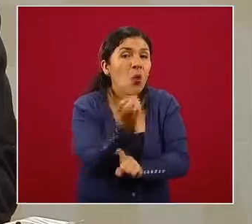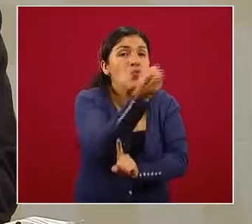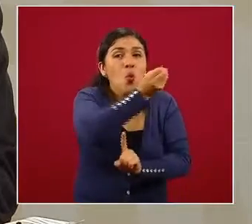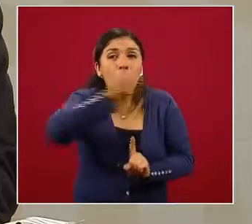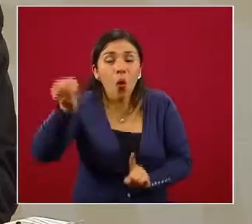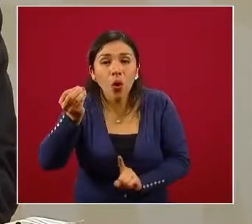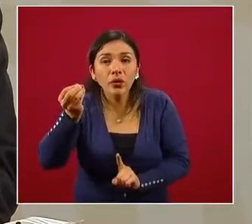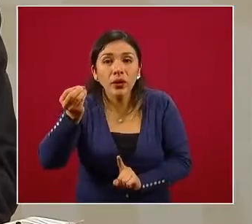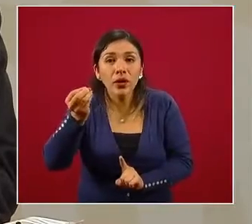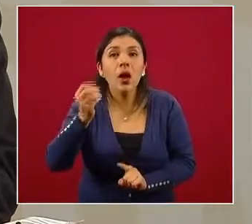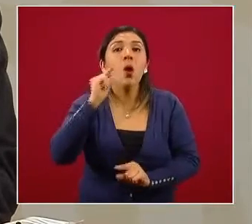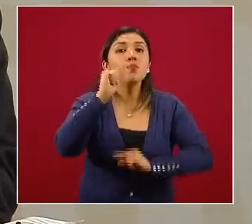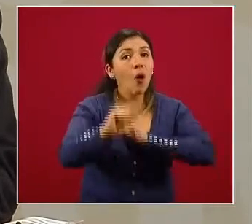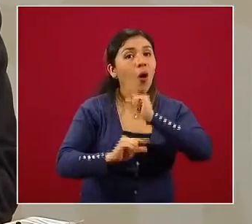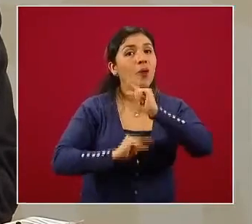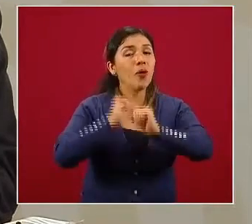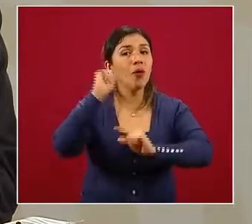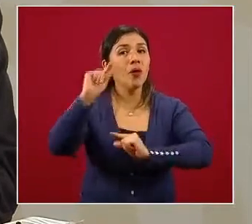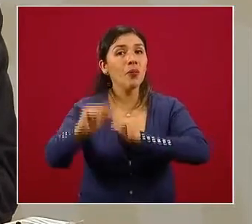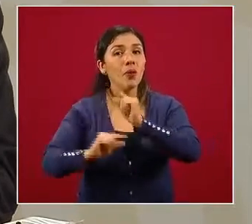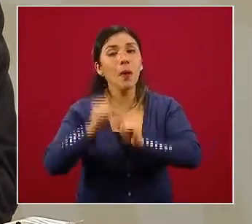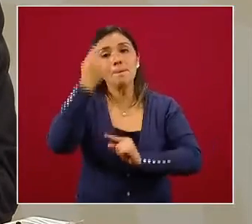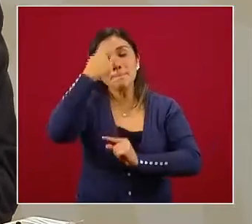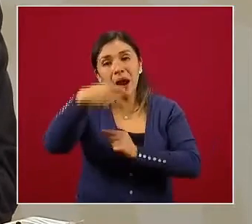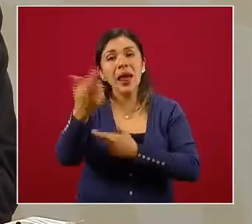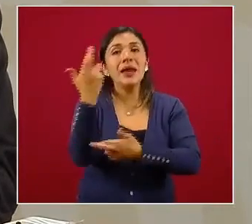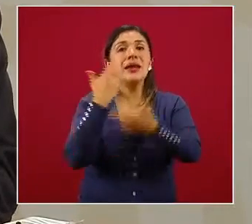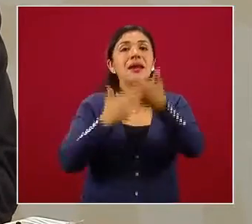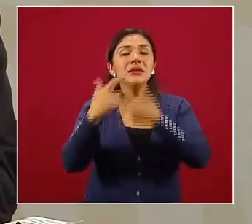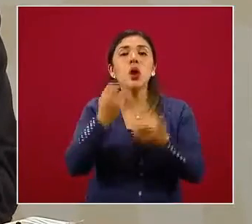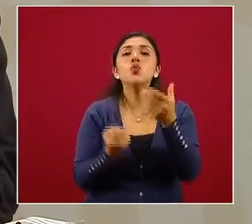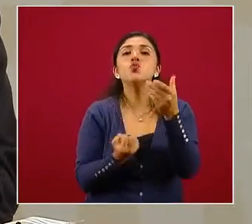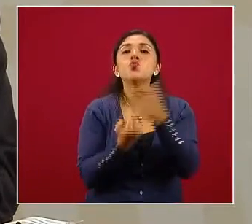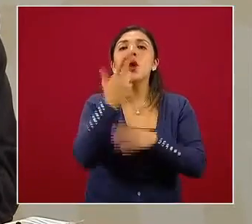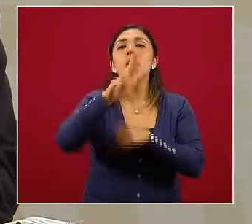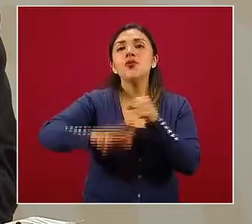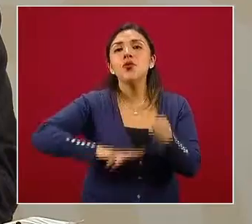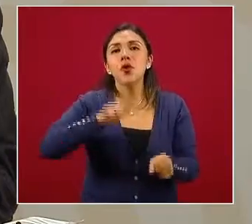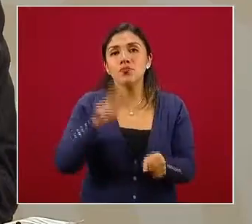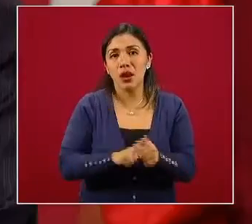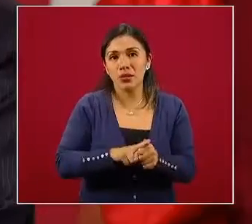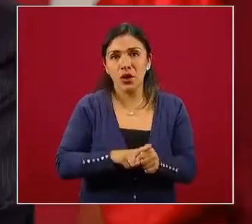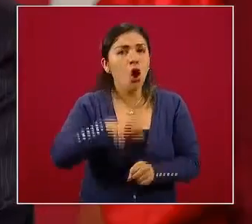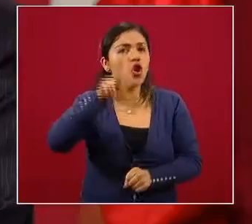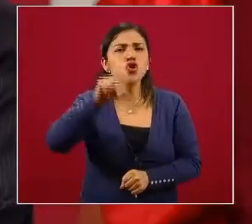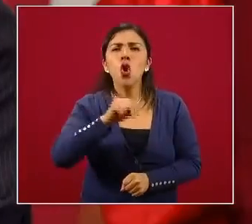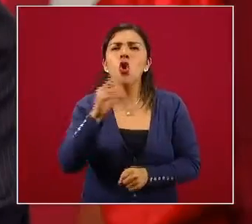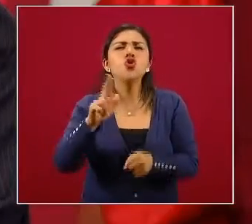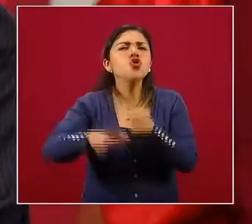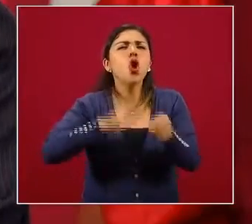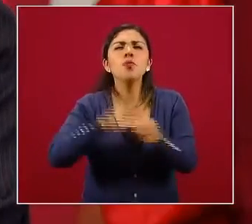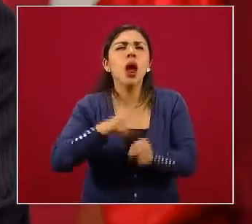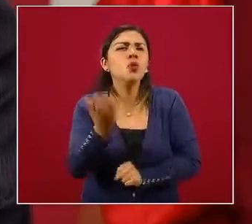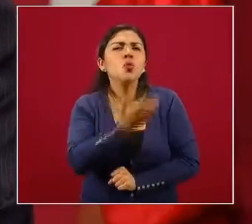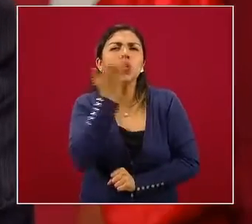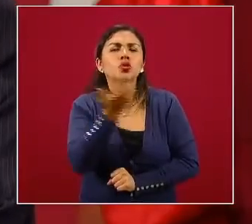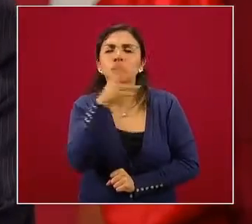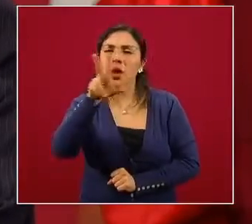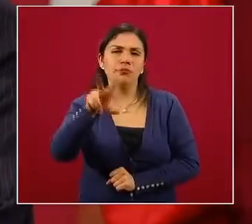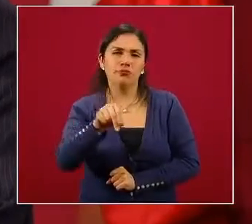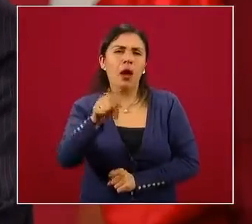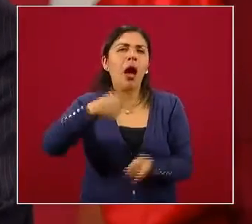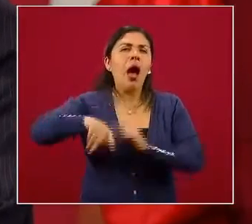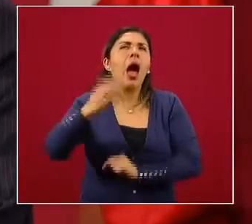y escalonado a una nueva normalidad, no a la normalidad ordinaria, no a lo